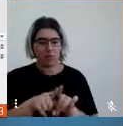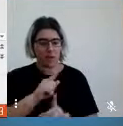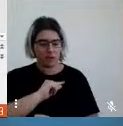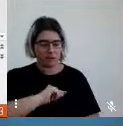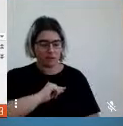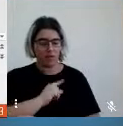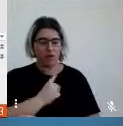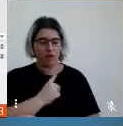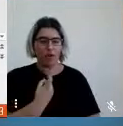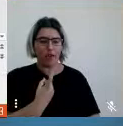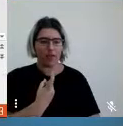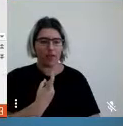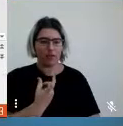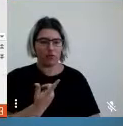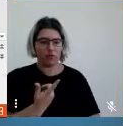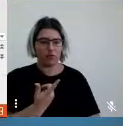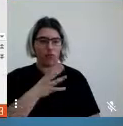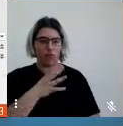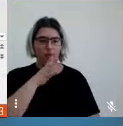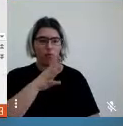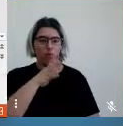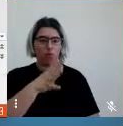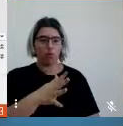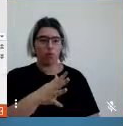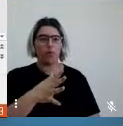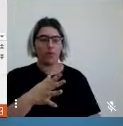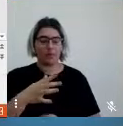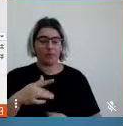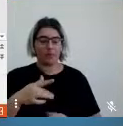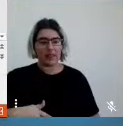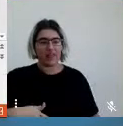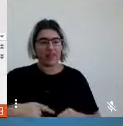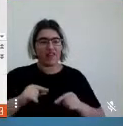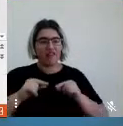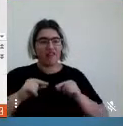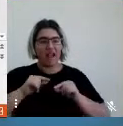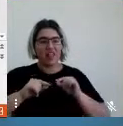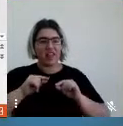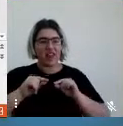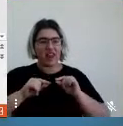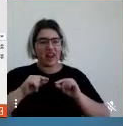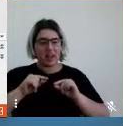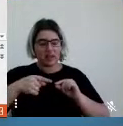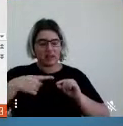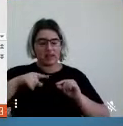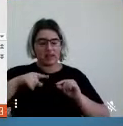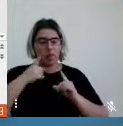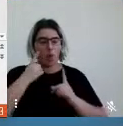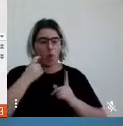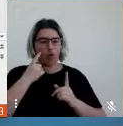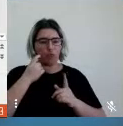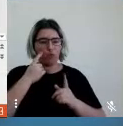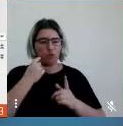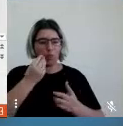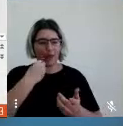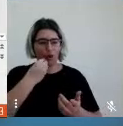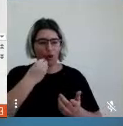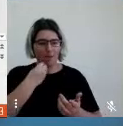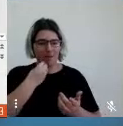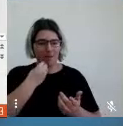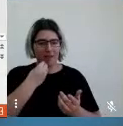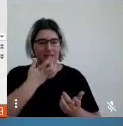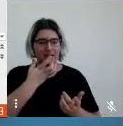porque nuestras bacterias, a las que alimentamos a nivel digestivo, están acostumbradas a consumir determinados alimentos y cuando llevamos